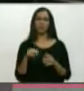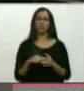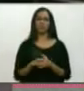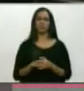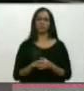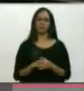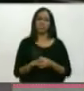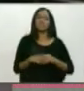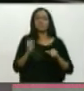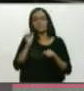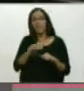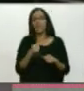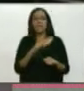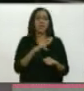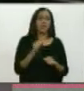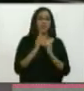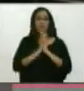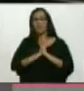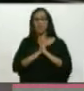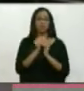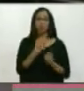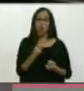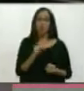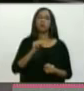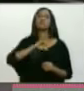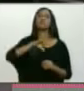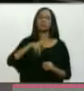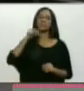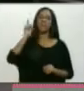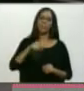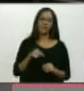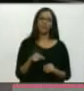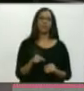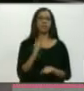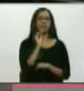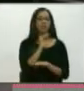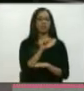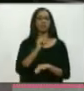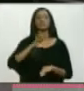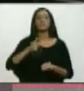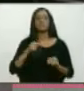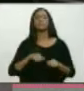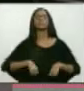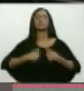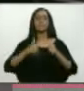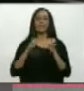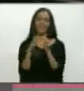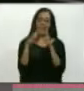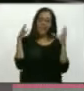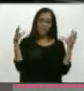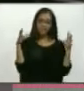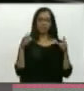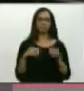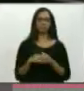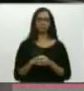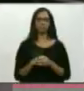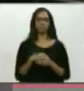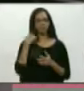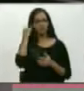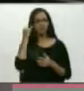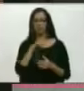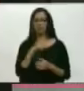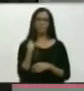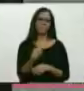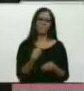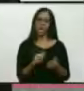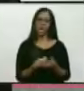tipo no es ninguna joya, es un choro también. Renunció a un choro más bravo que él. Pero lo que yo te digo es, me imagino que no le habrían pagado. Él le